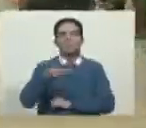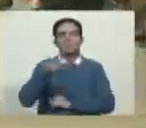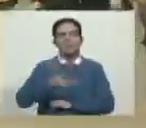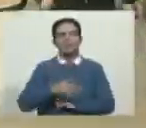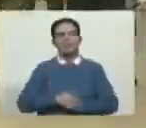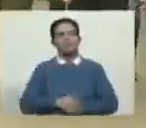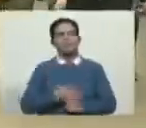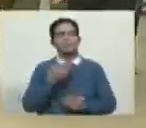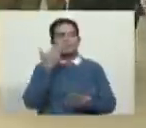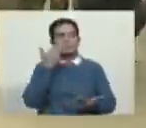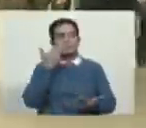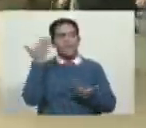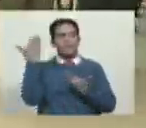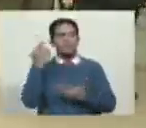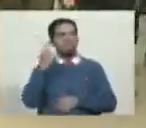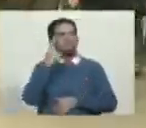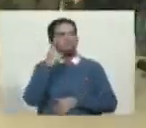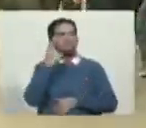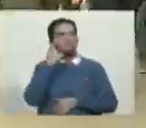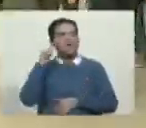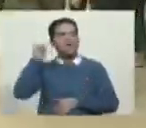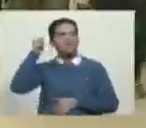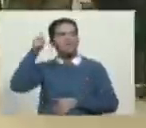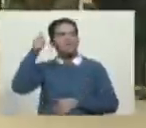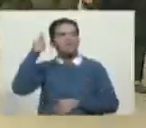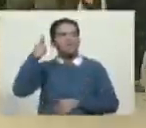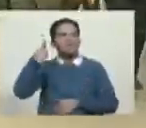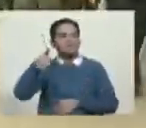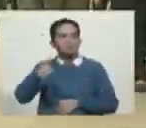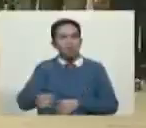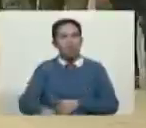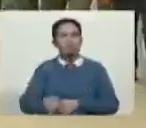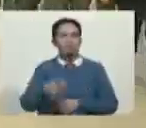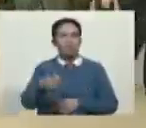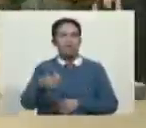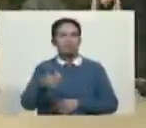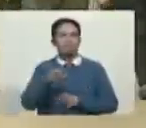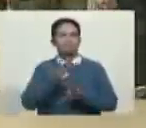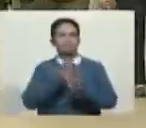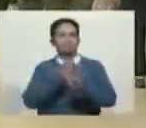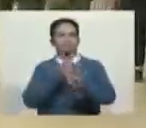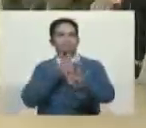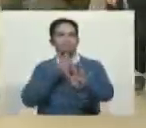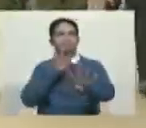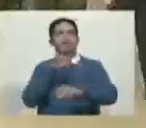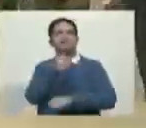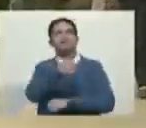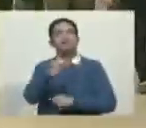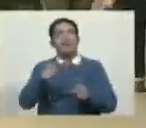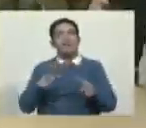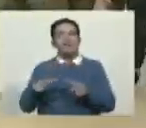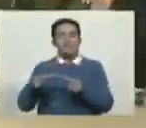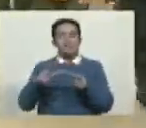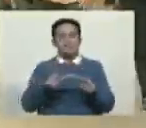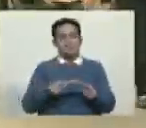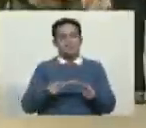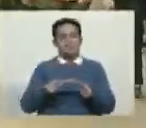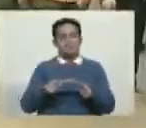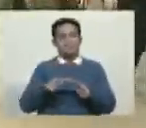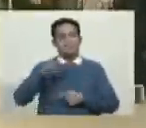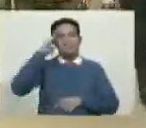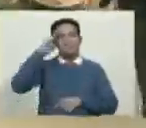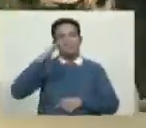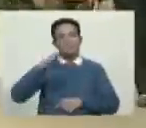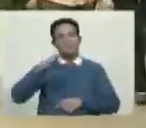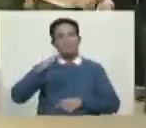pantallas es parte de la tradición de la Fuerza Armada Nacional Bolivariana dentro de cada unidad militar. Es